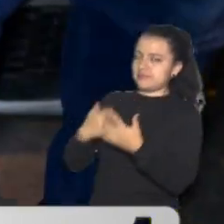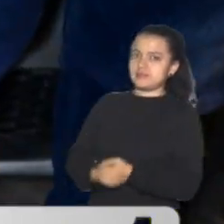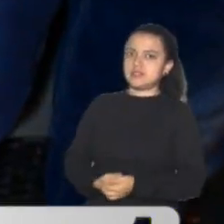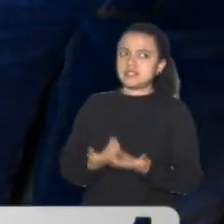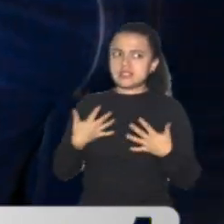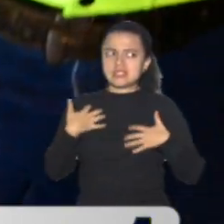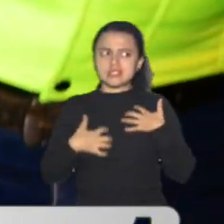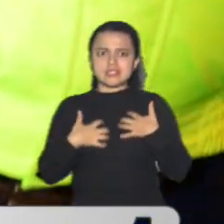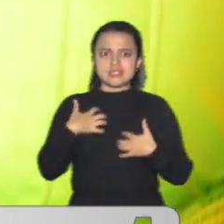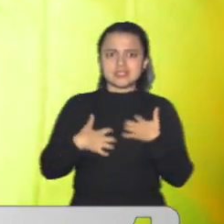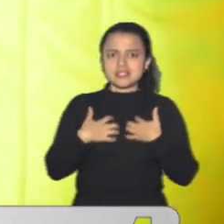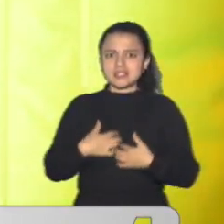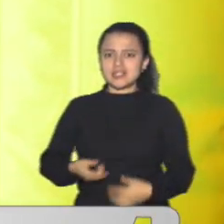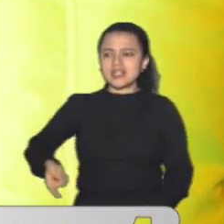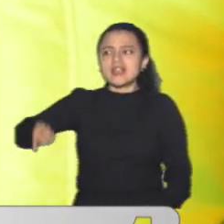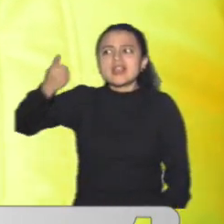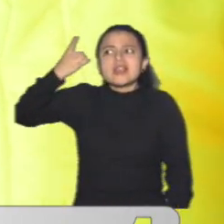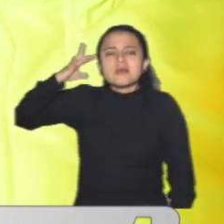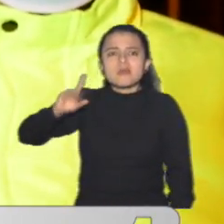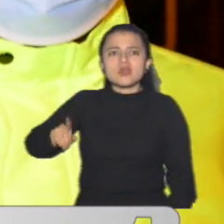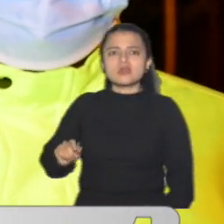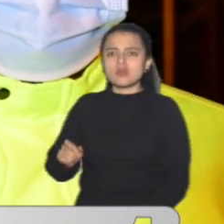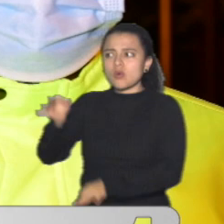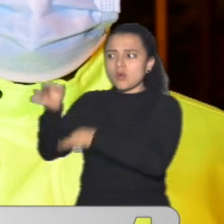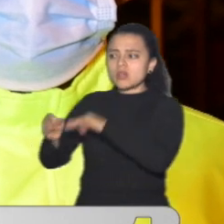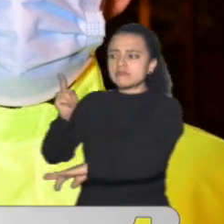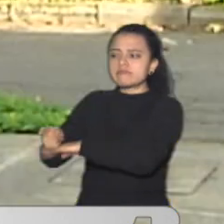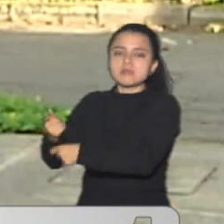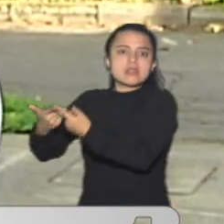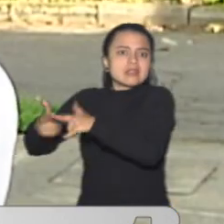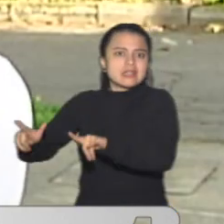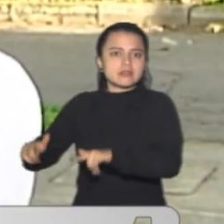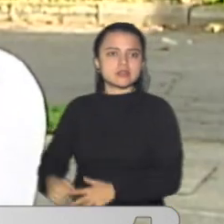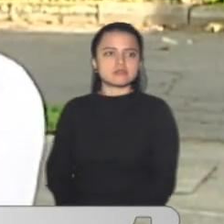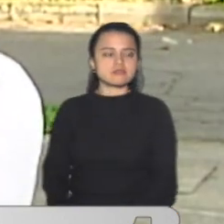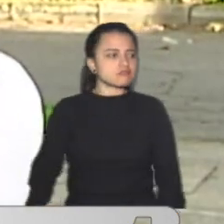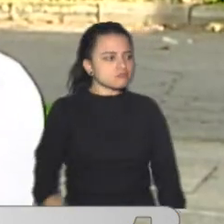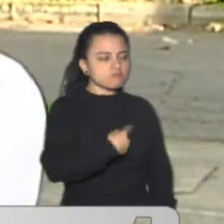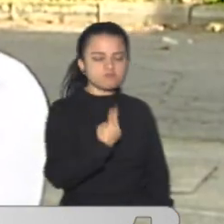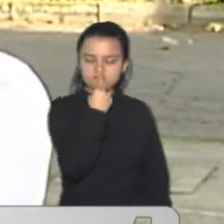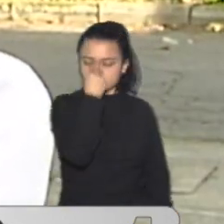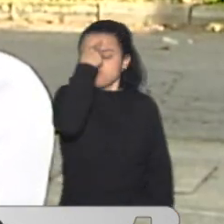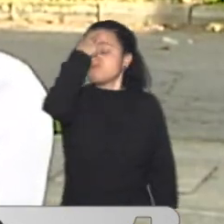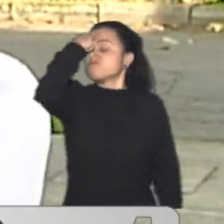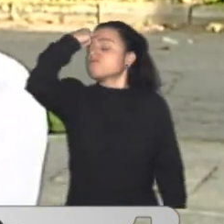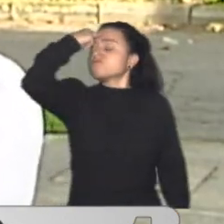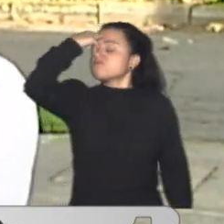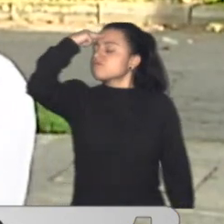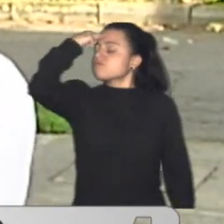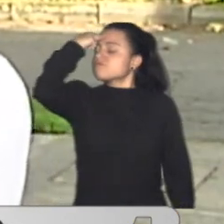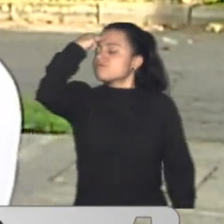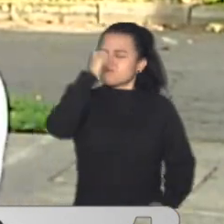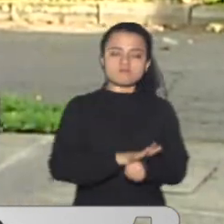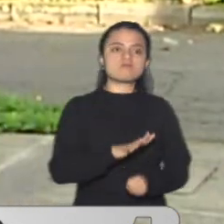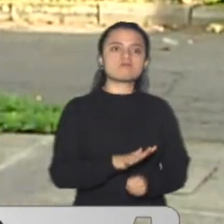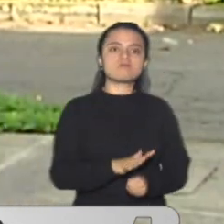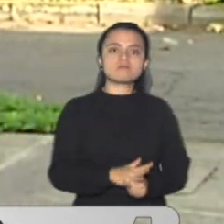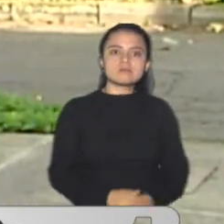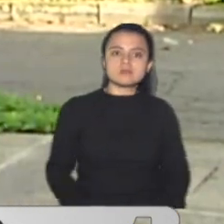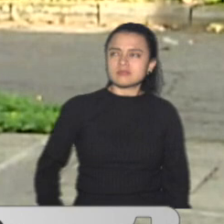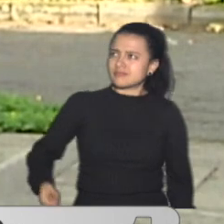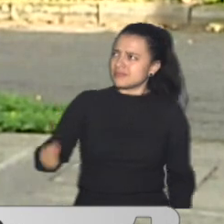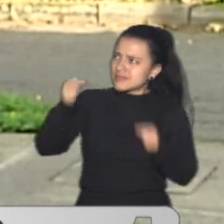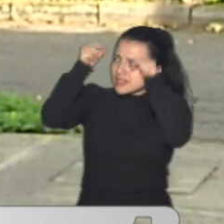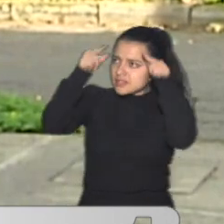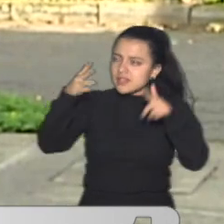es que nosotros nos sentimos impotentes es que ya nos da rabia y es ilusión del estado y la justicia porque se supone que